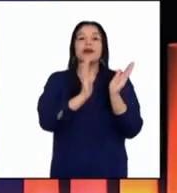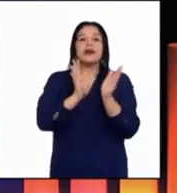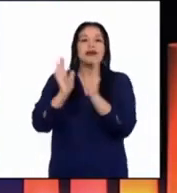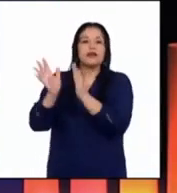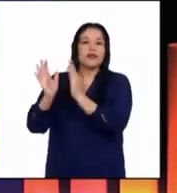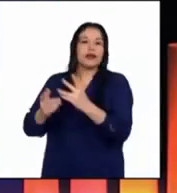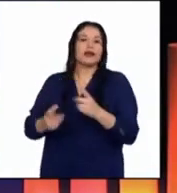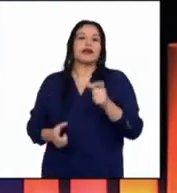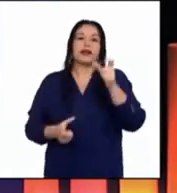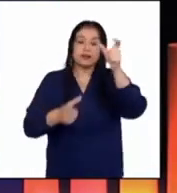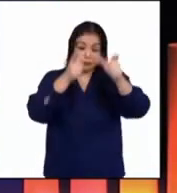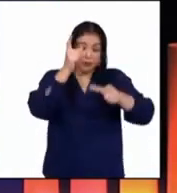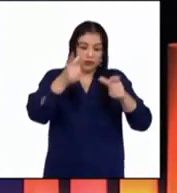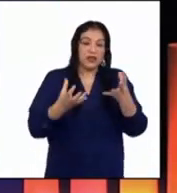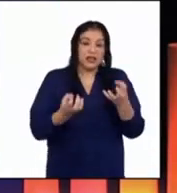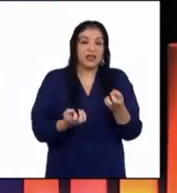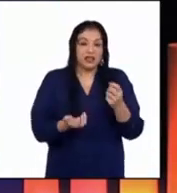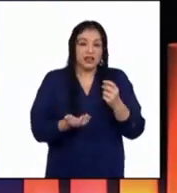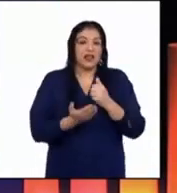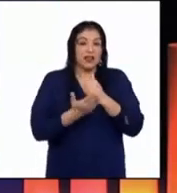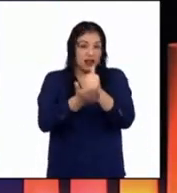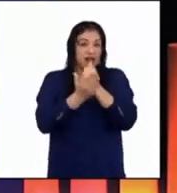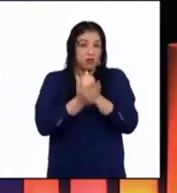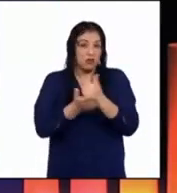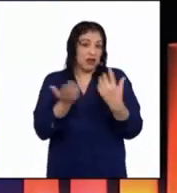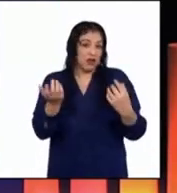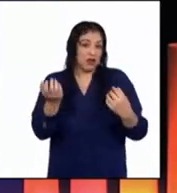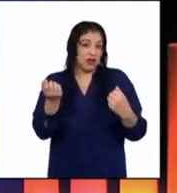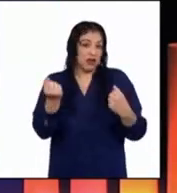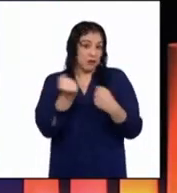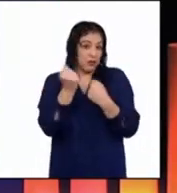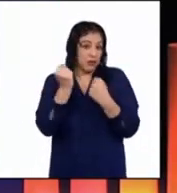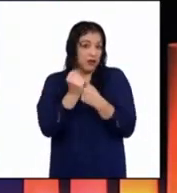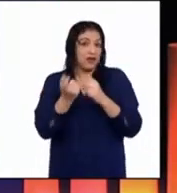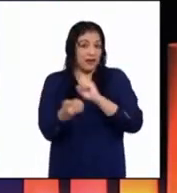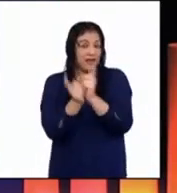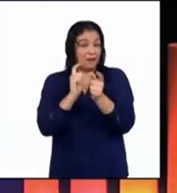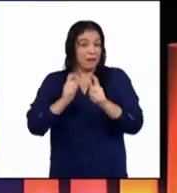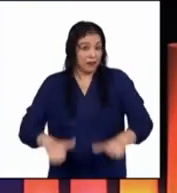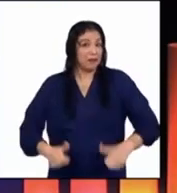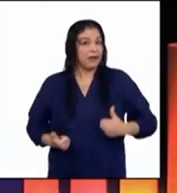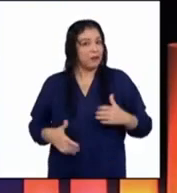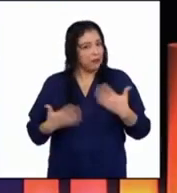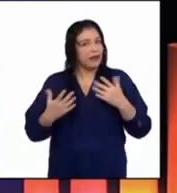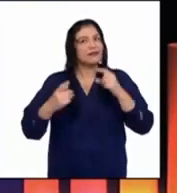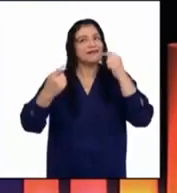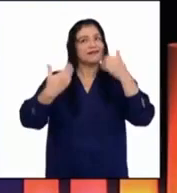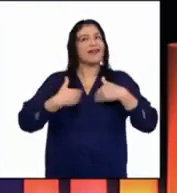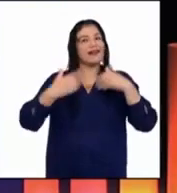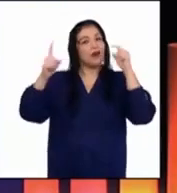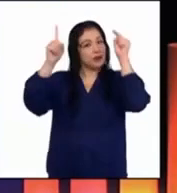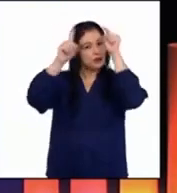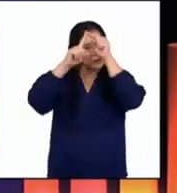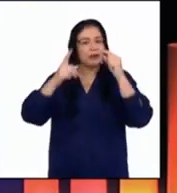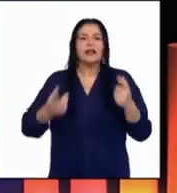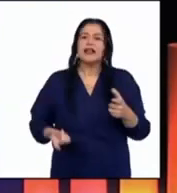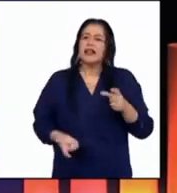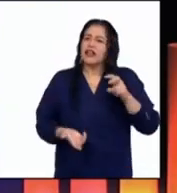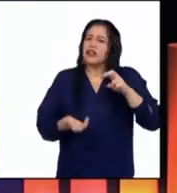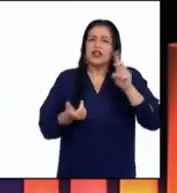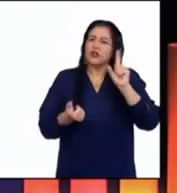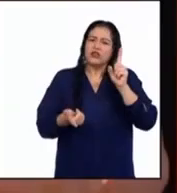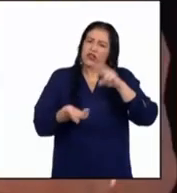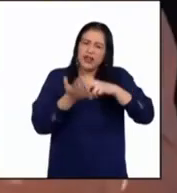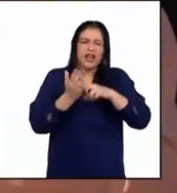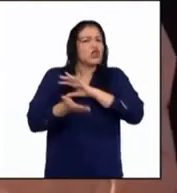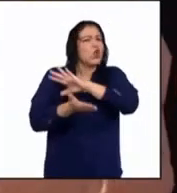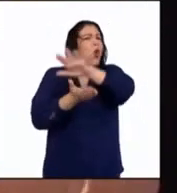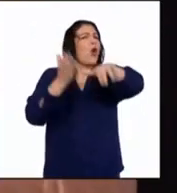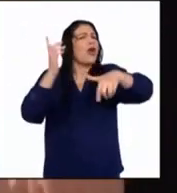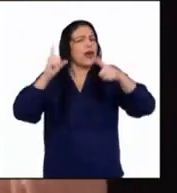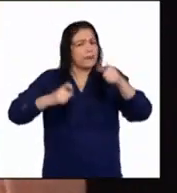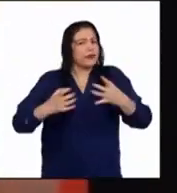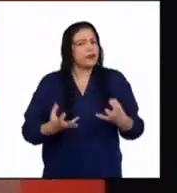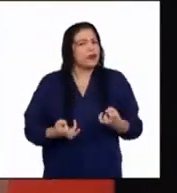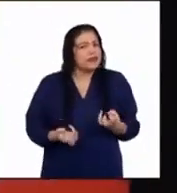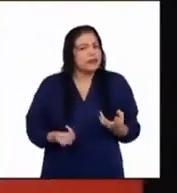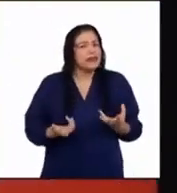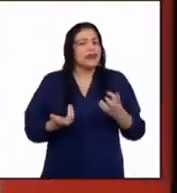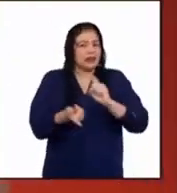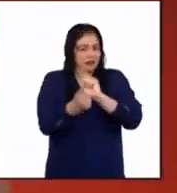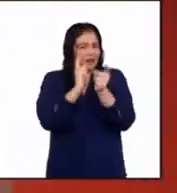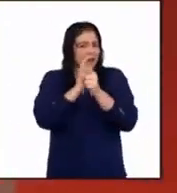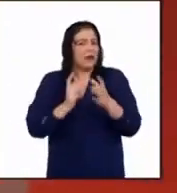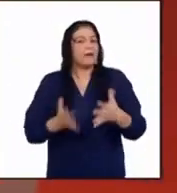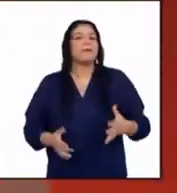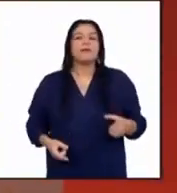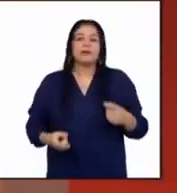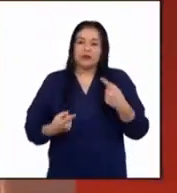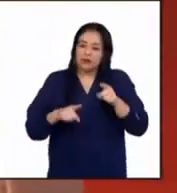los agentes de cambio sean un objetivo. ¿Okay? Y si bien no todas las personas se van a convertir en agentes de cambio, la idea es que todas las